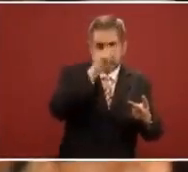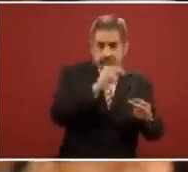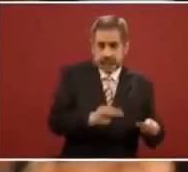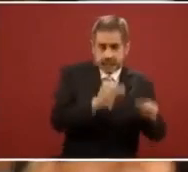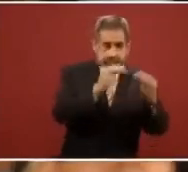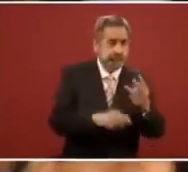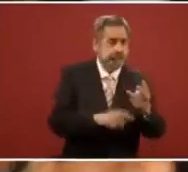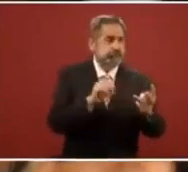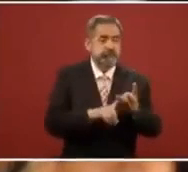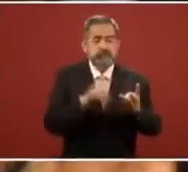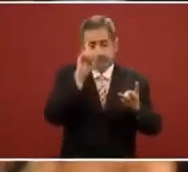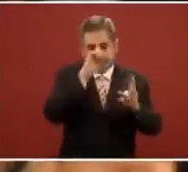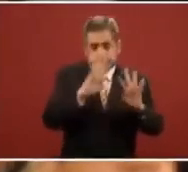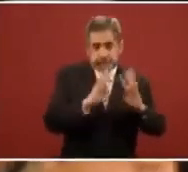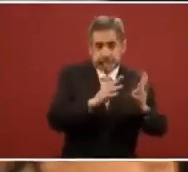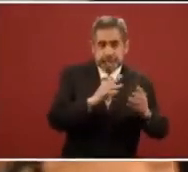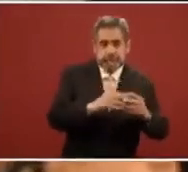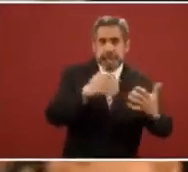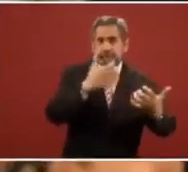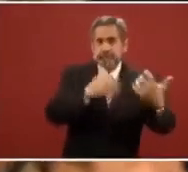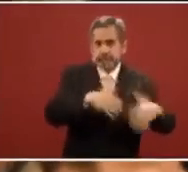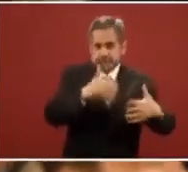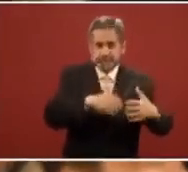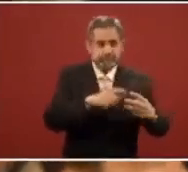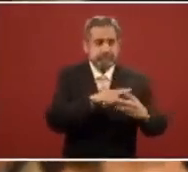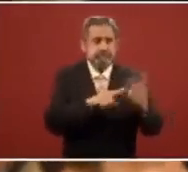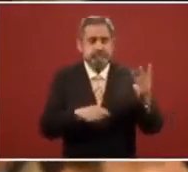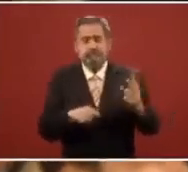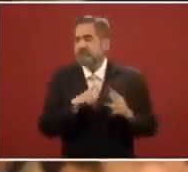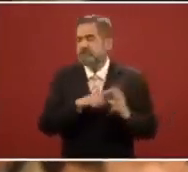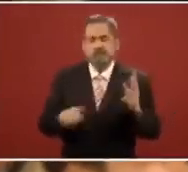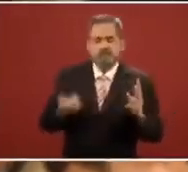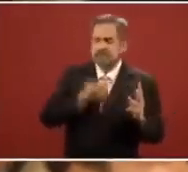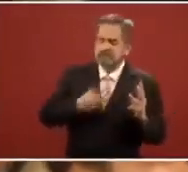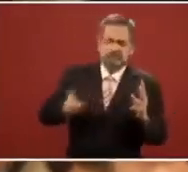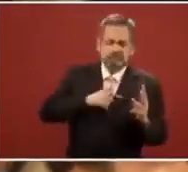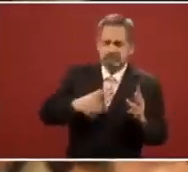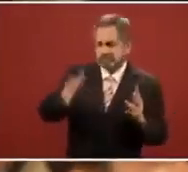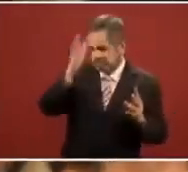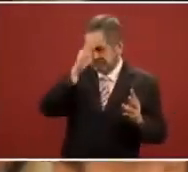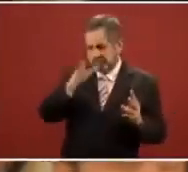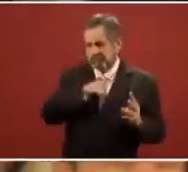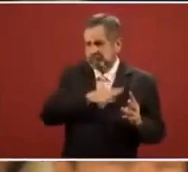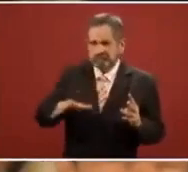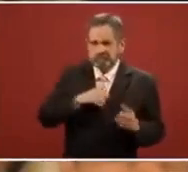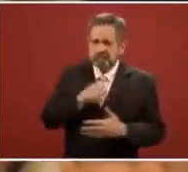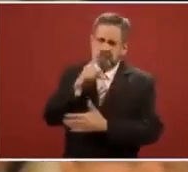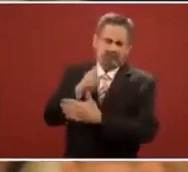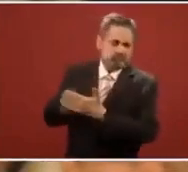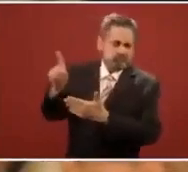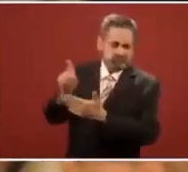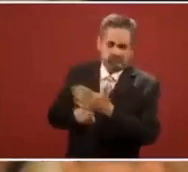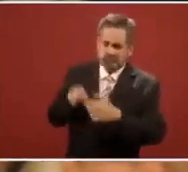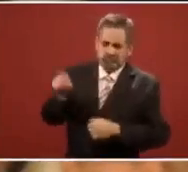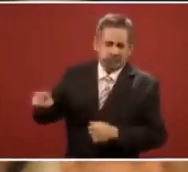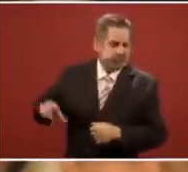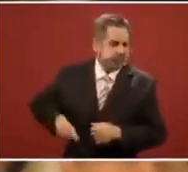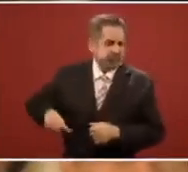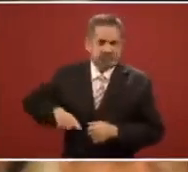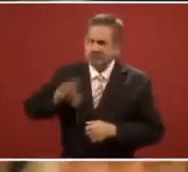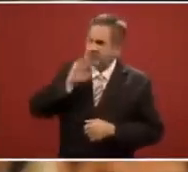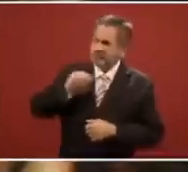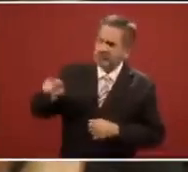Empresas Globales y reprochaban la actitud del gobierno, lo calificaban de